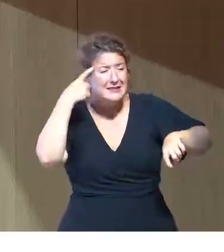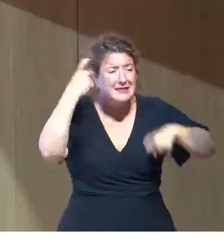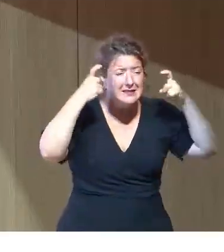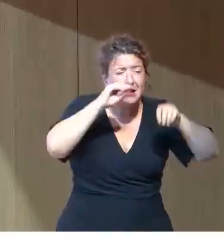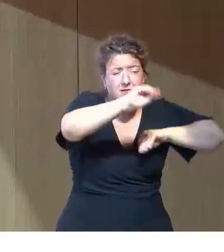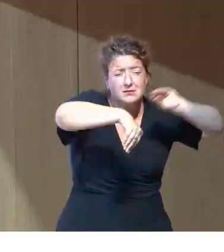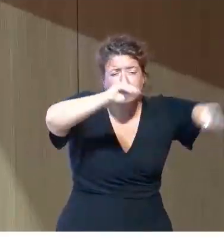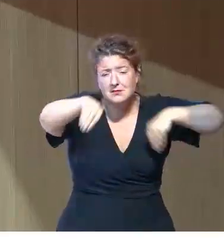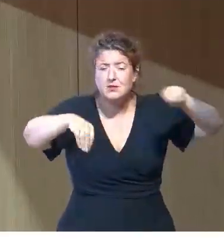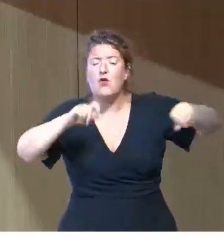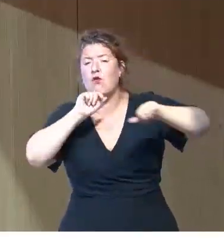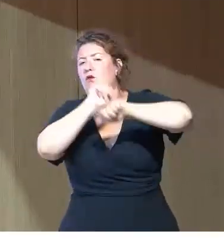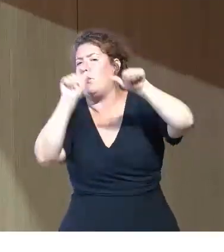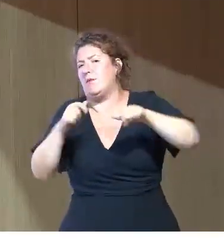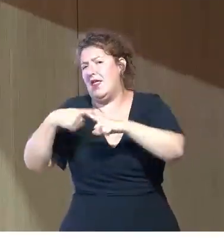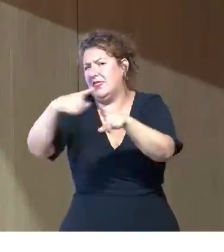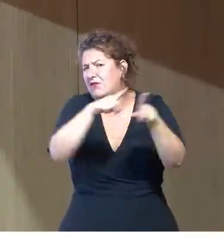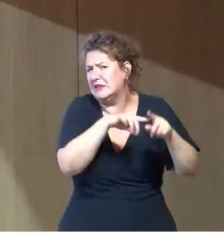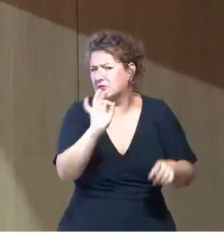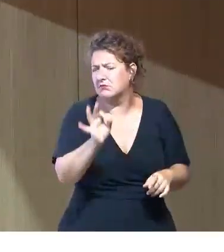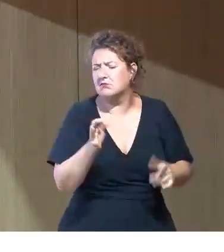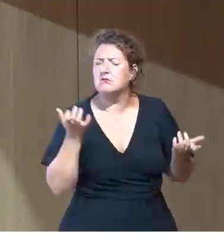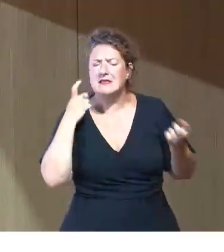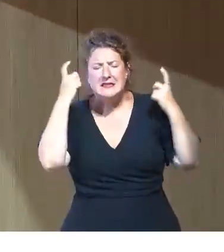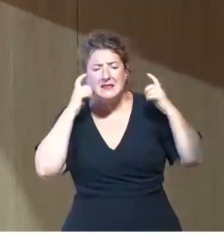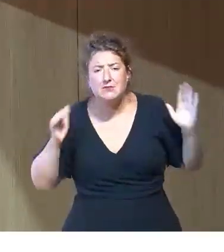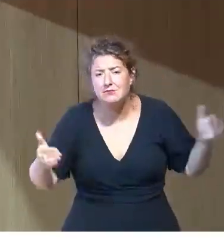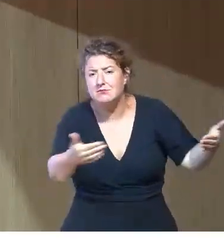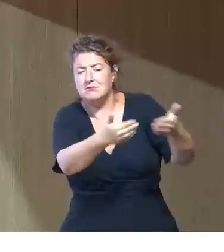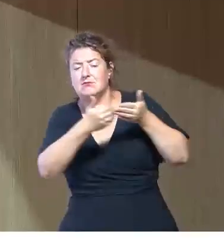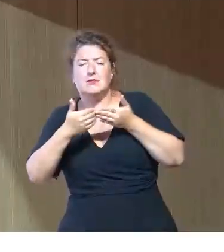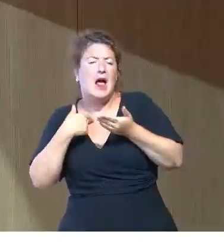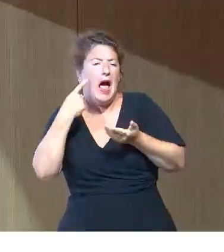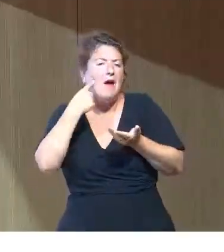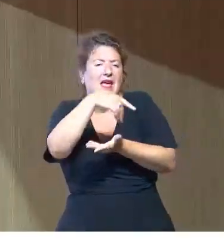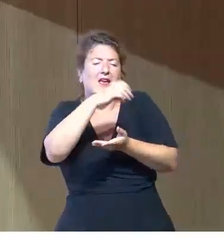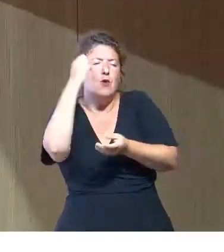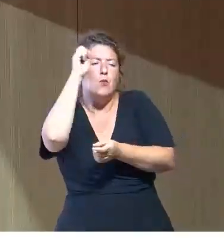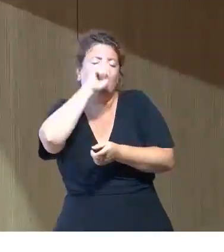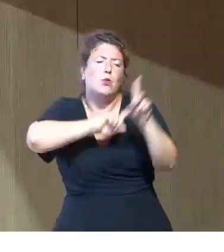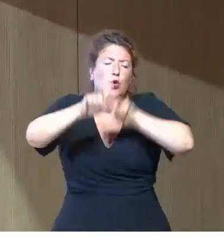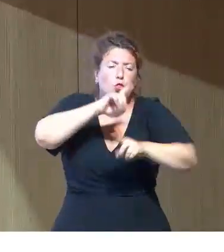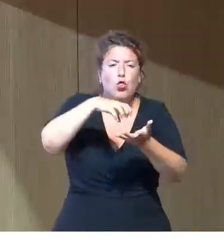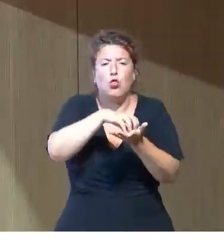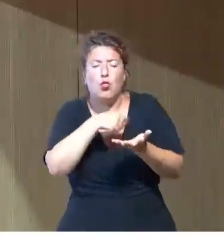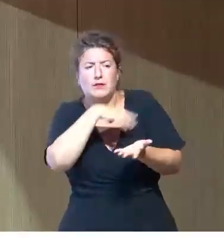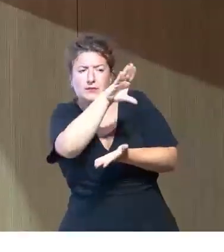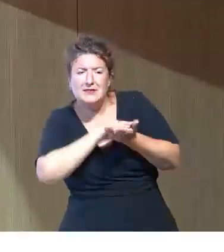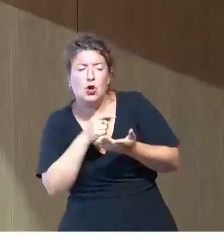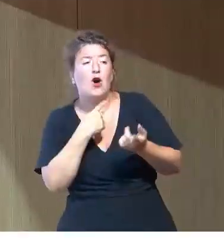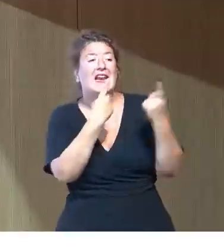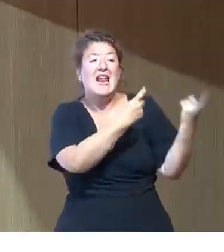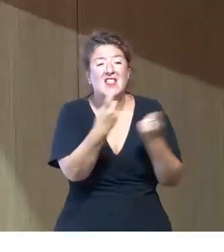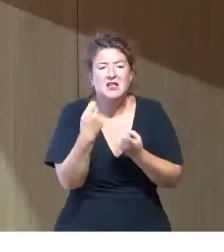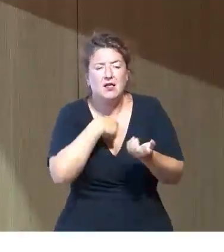llegar a ellos a través de diferentes medidas y canalizarlos canalizar sus inquietudes intentar resolver sus necesidades